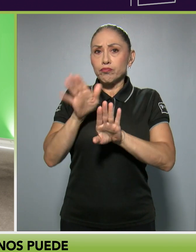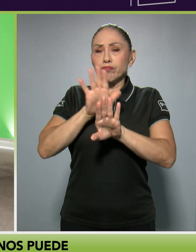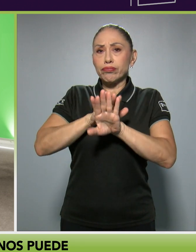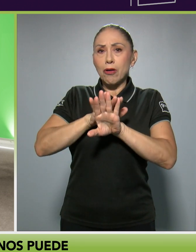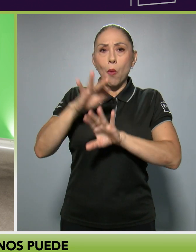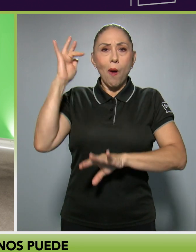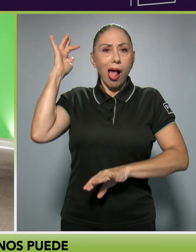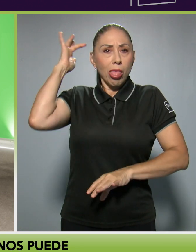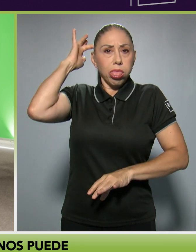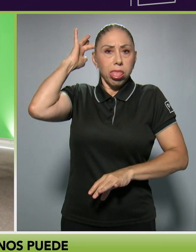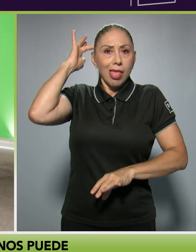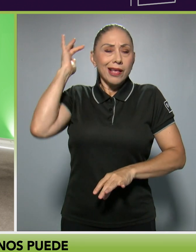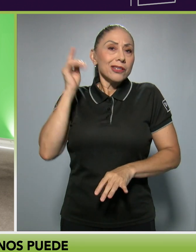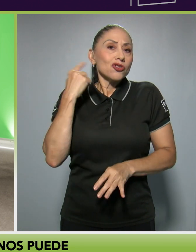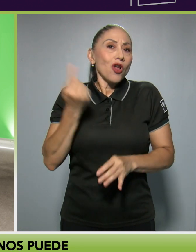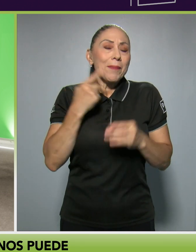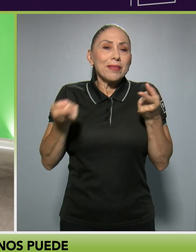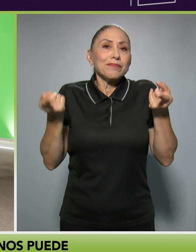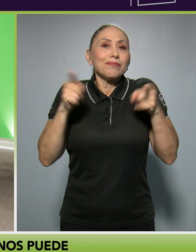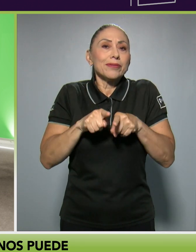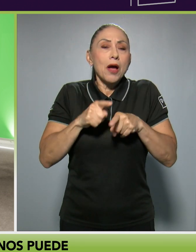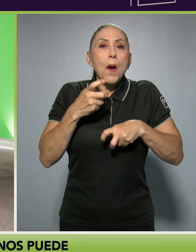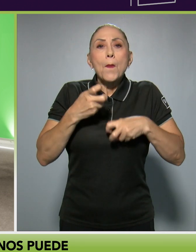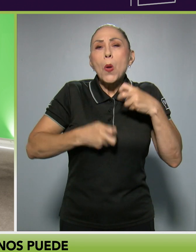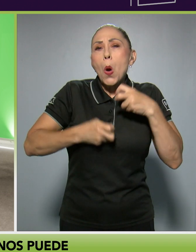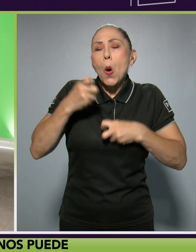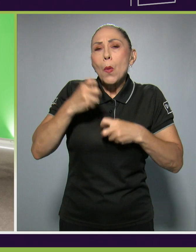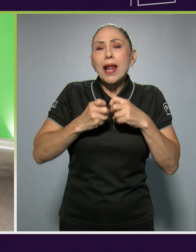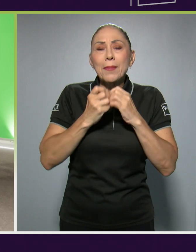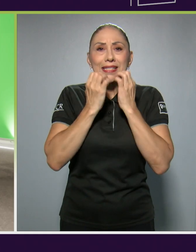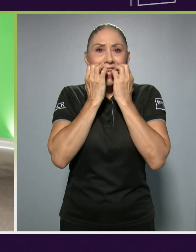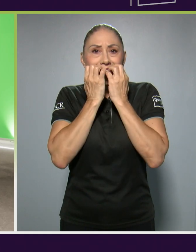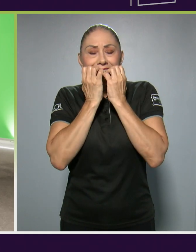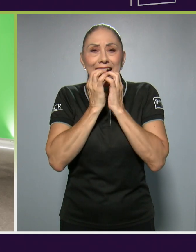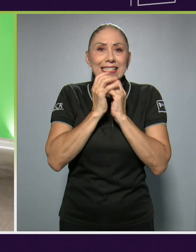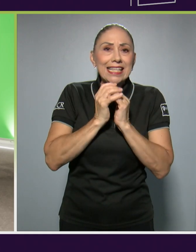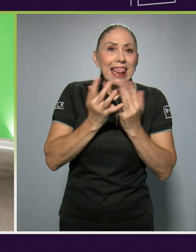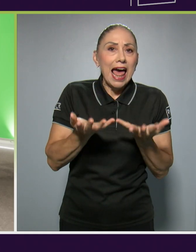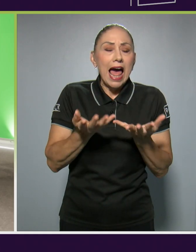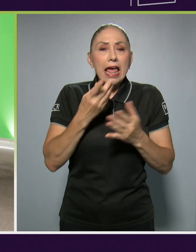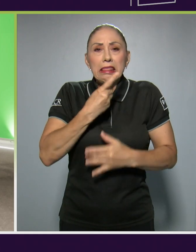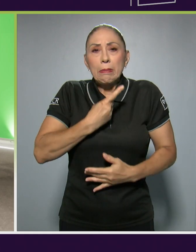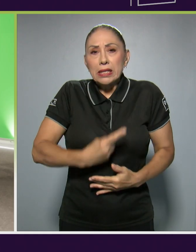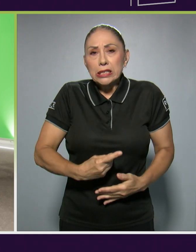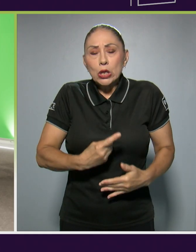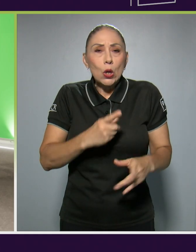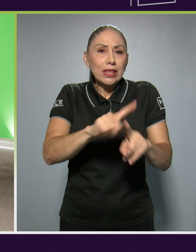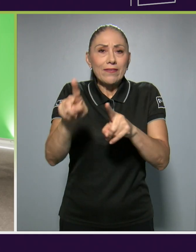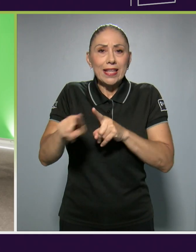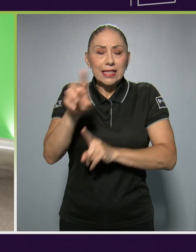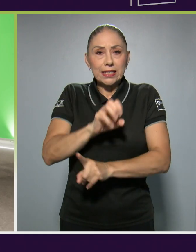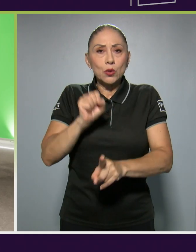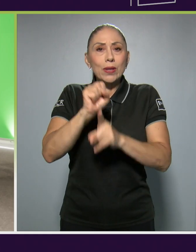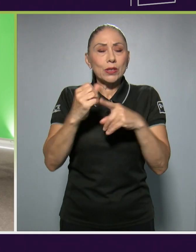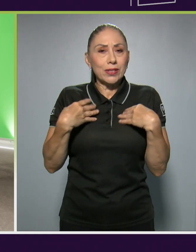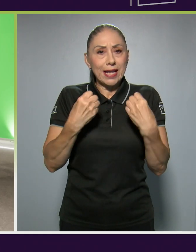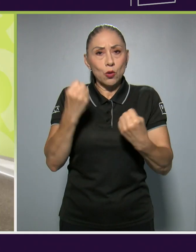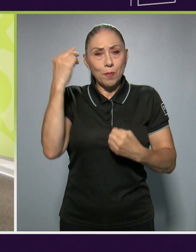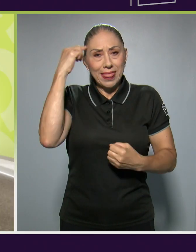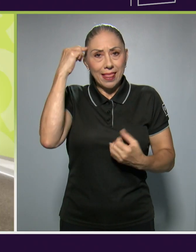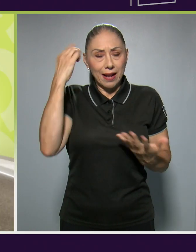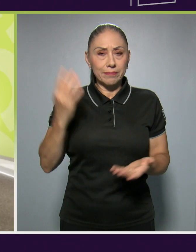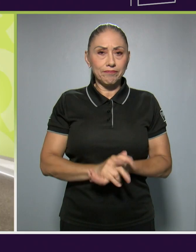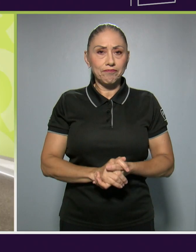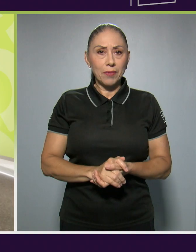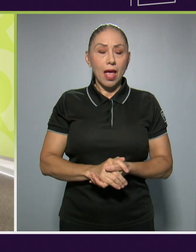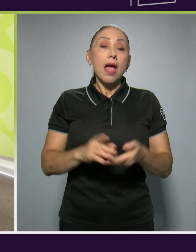va a ocasionar problemas de ansiedad, depresión y pues cualquier otra cosa concerniente a la salud mental. Pero bueno,